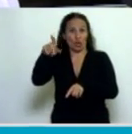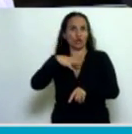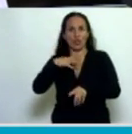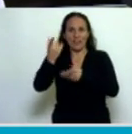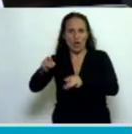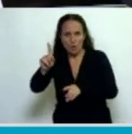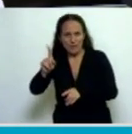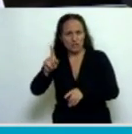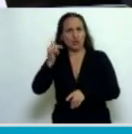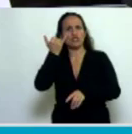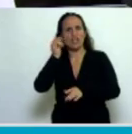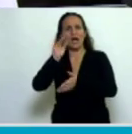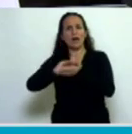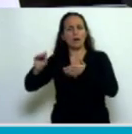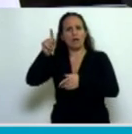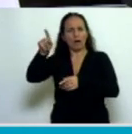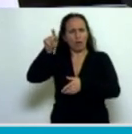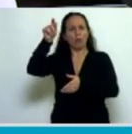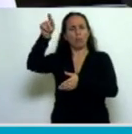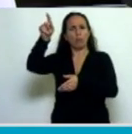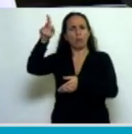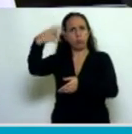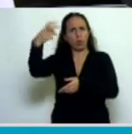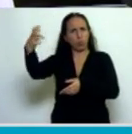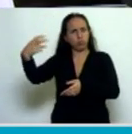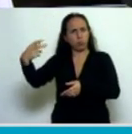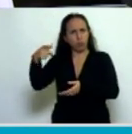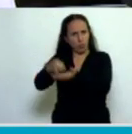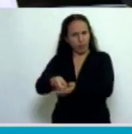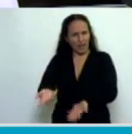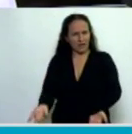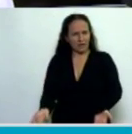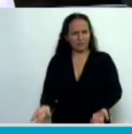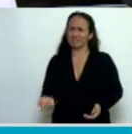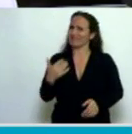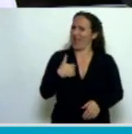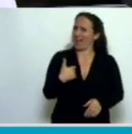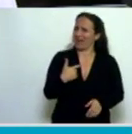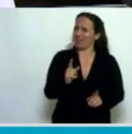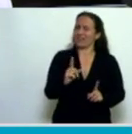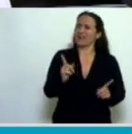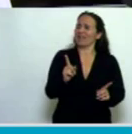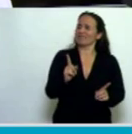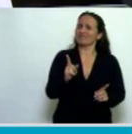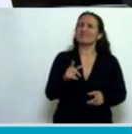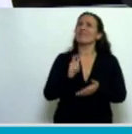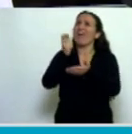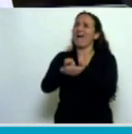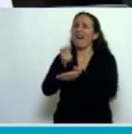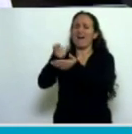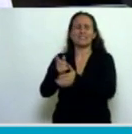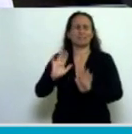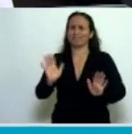funciona. Argentina no está en condiciones de seguir gastando los recursos innecesariamente.